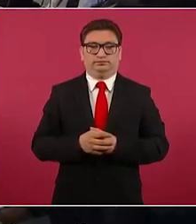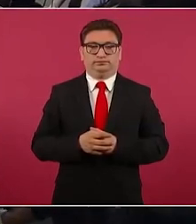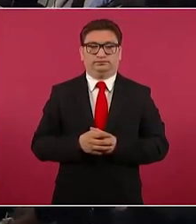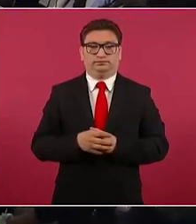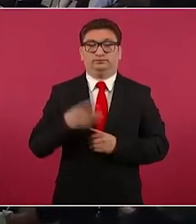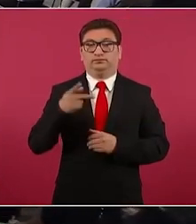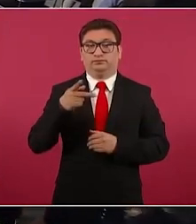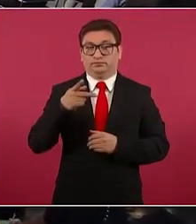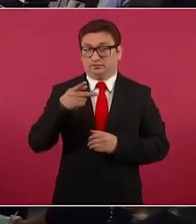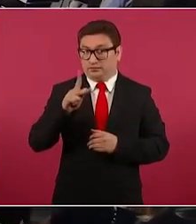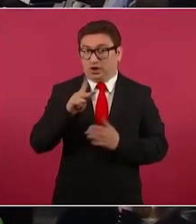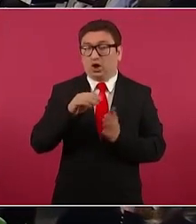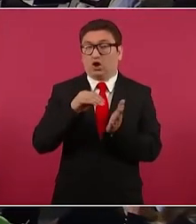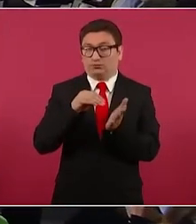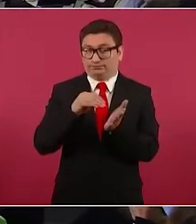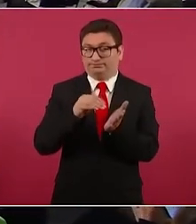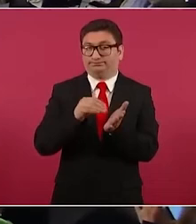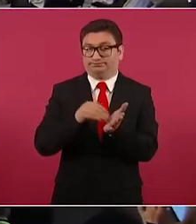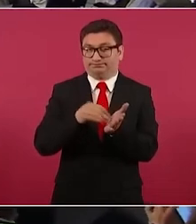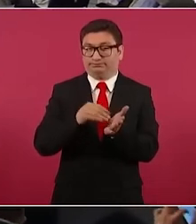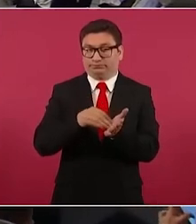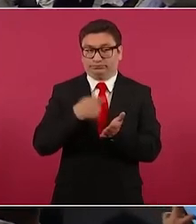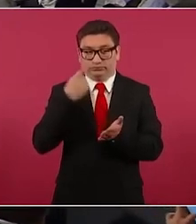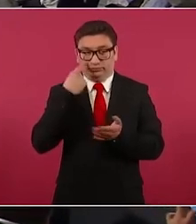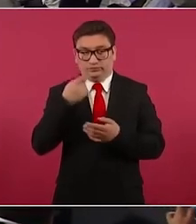de 188